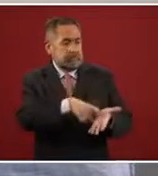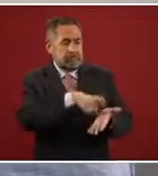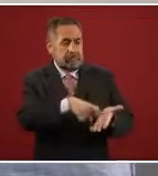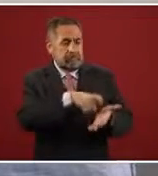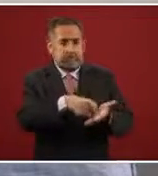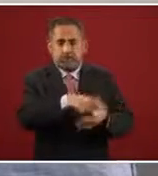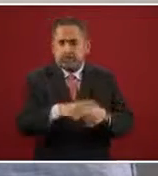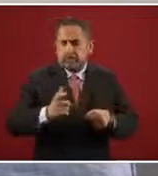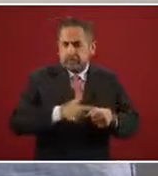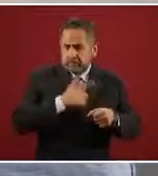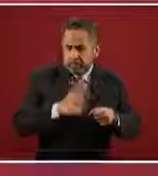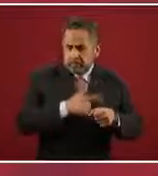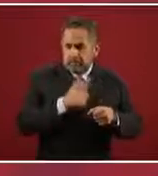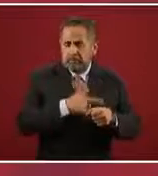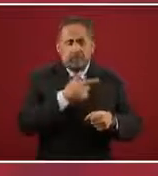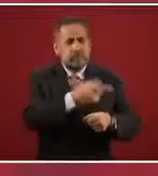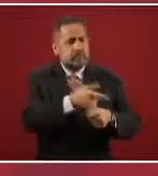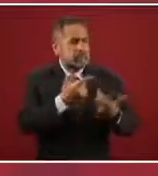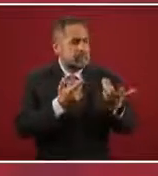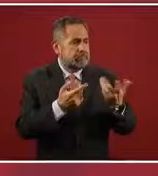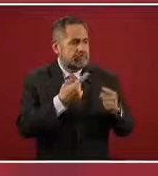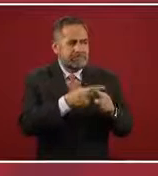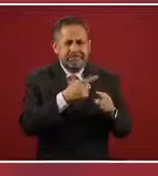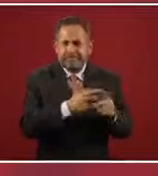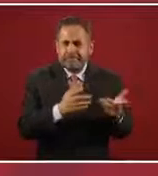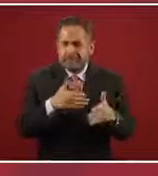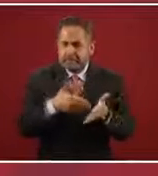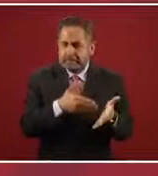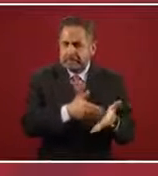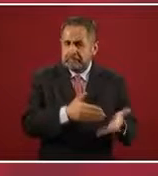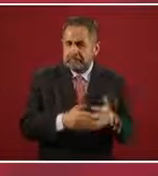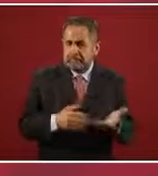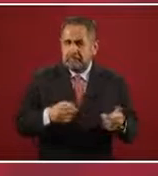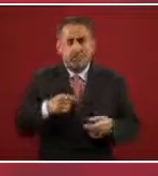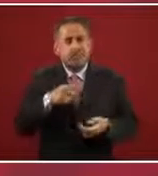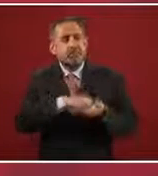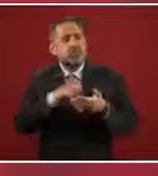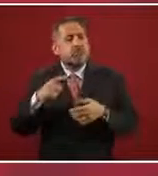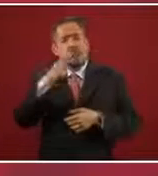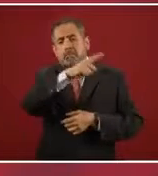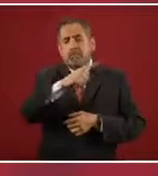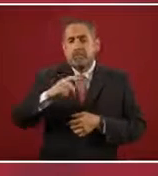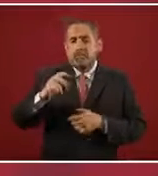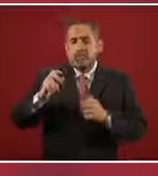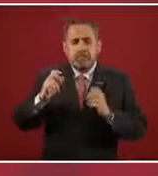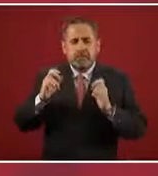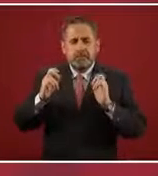de refrescos embotellados en los Altos de Chiapas,